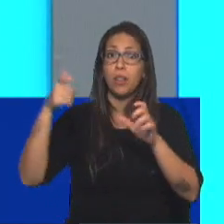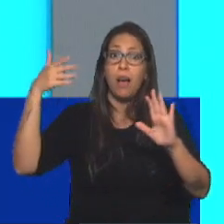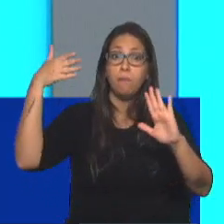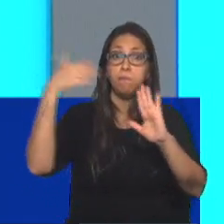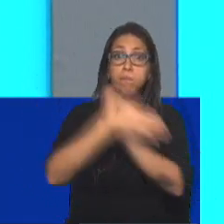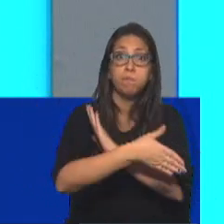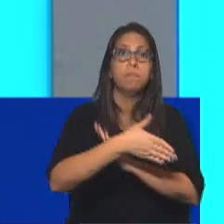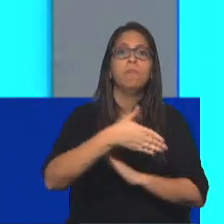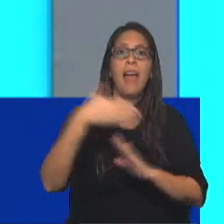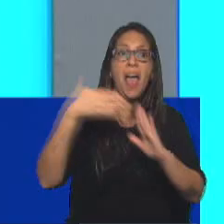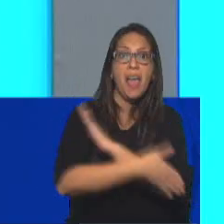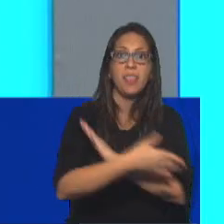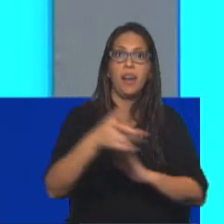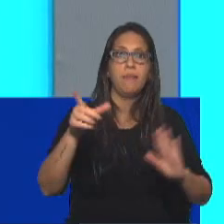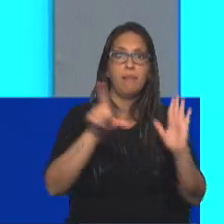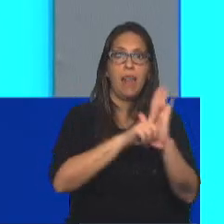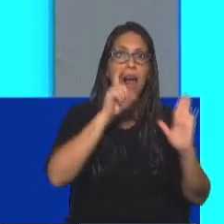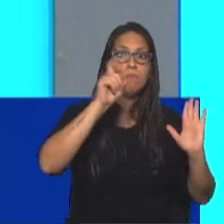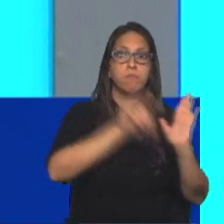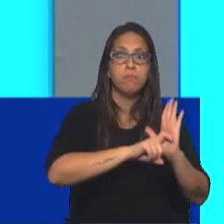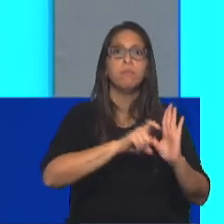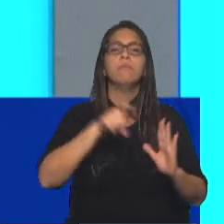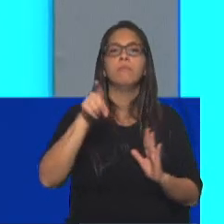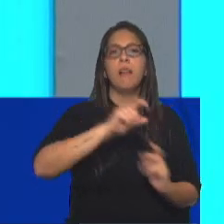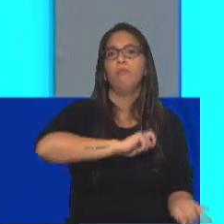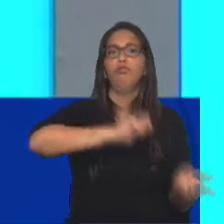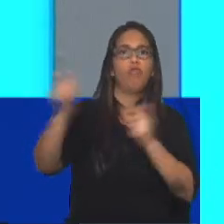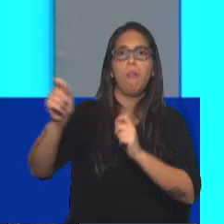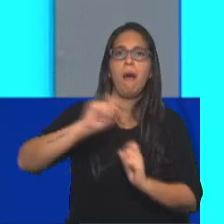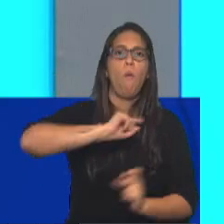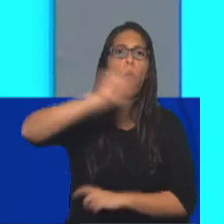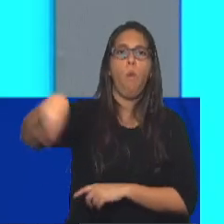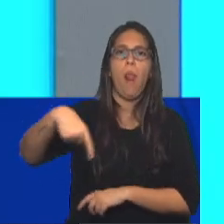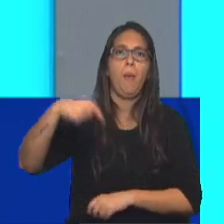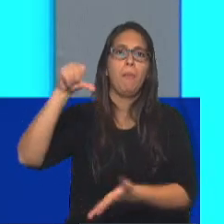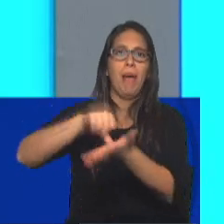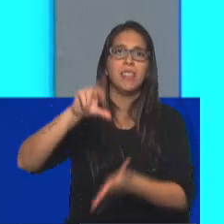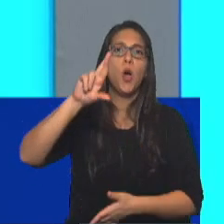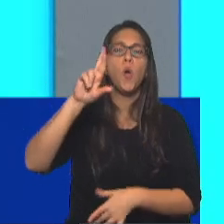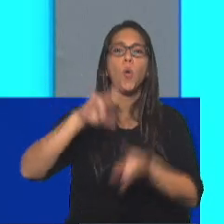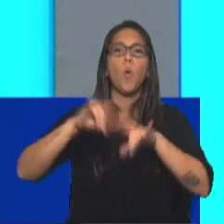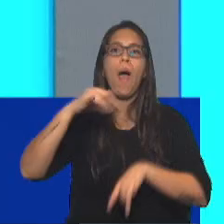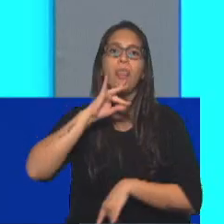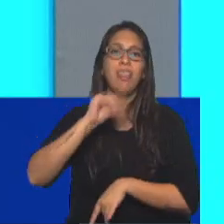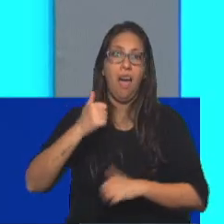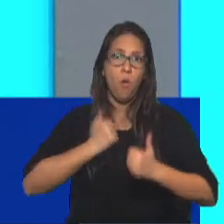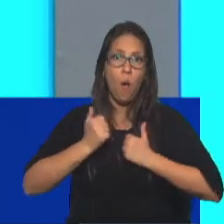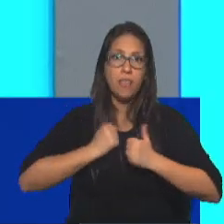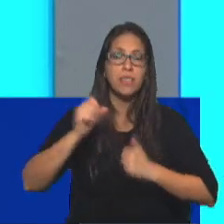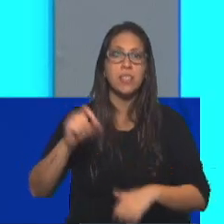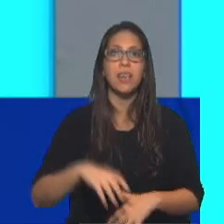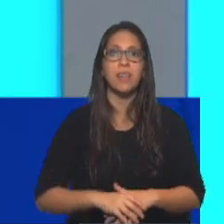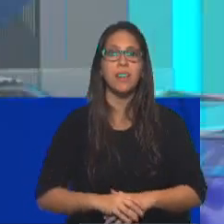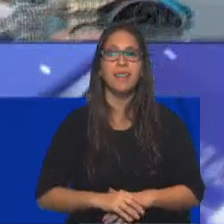a Ruanda. Imaginemos que alguien que viene además de la abogacía y de los derechos humanos, bueno, alejándose de esa postura. Otro de los temas claves tiene que ver